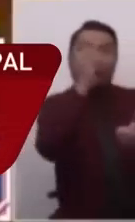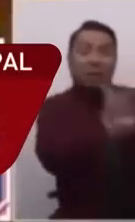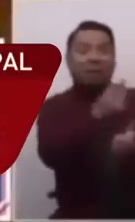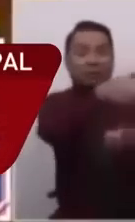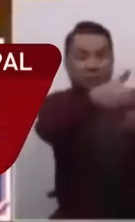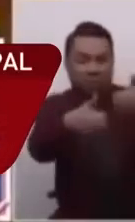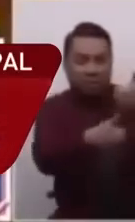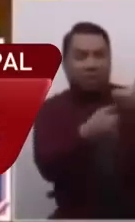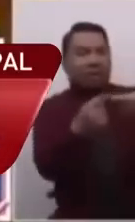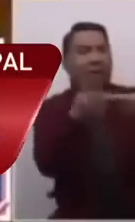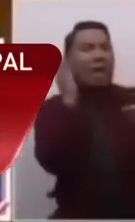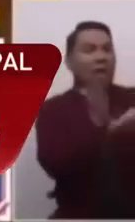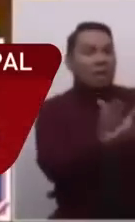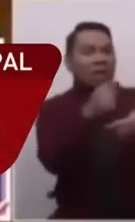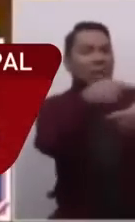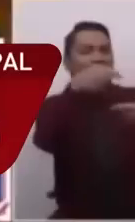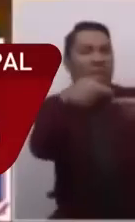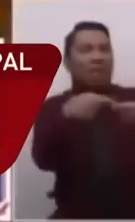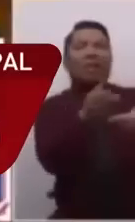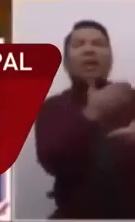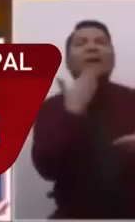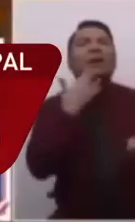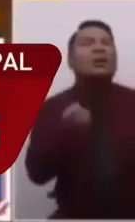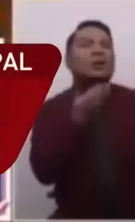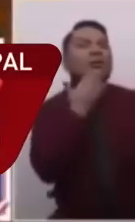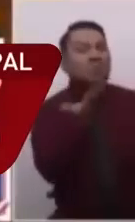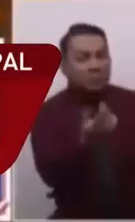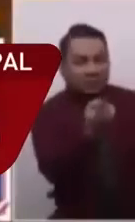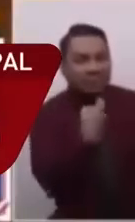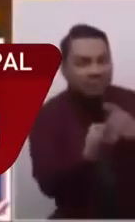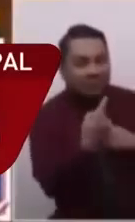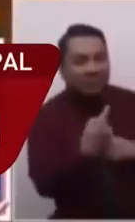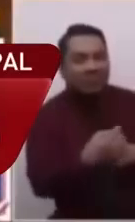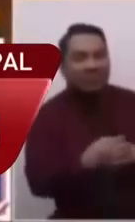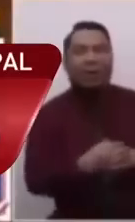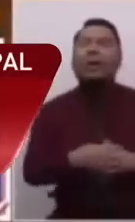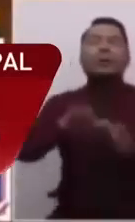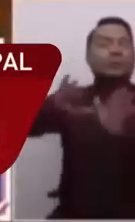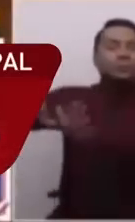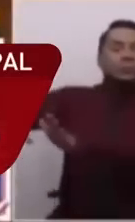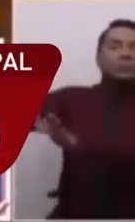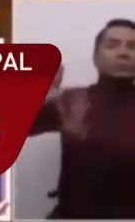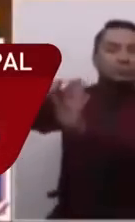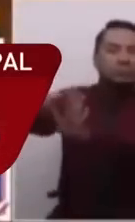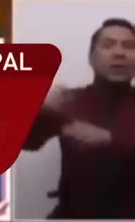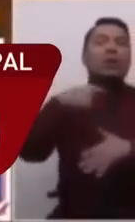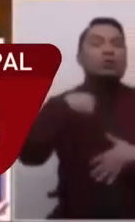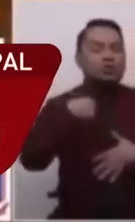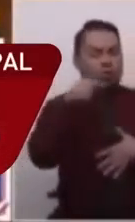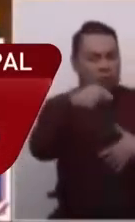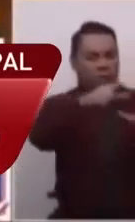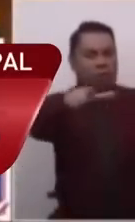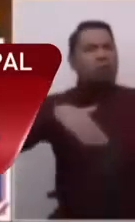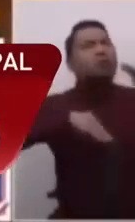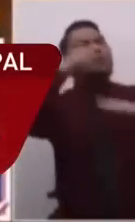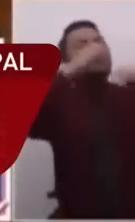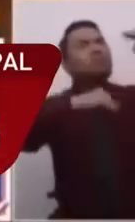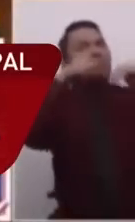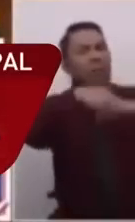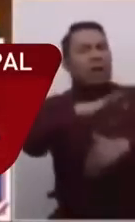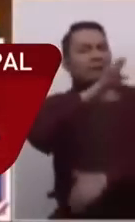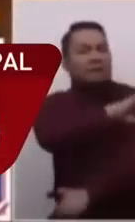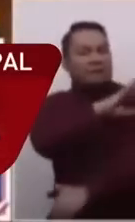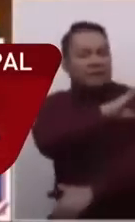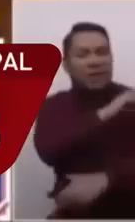teniente alcalde está siendo procesado por corrupción? Dentro de estos megacomplejos policiales se va a encontrar las fiscalías